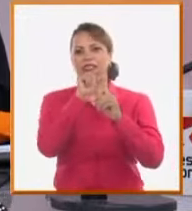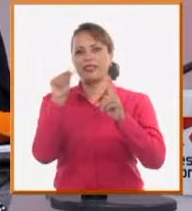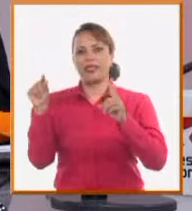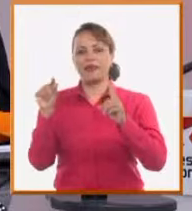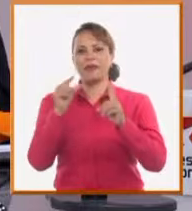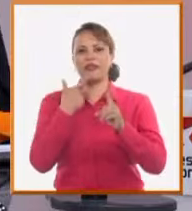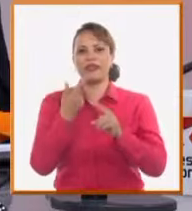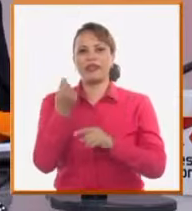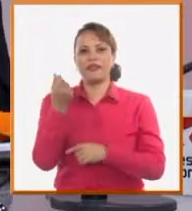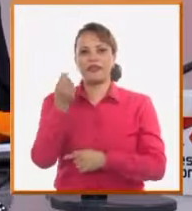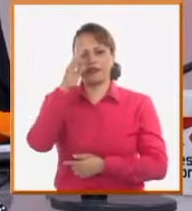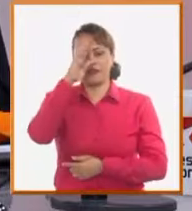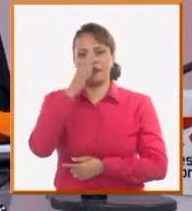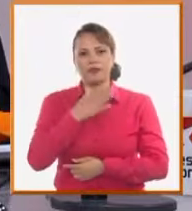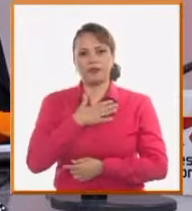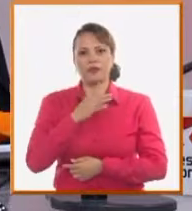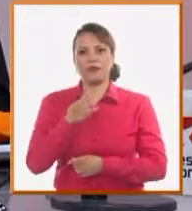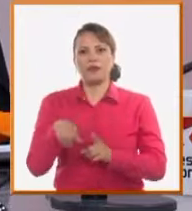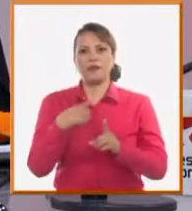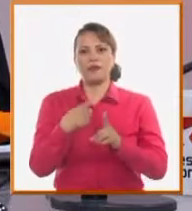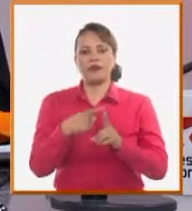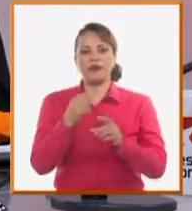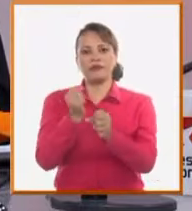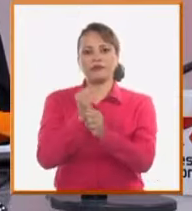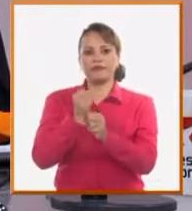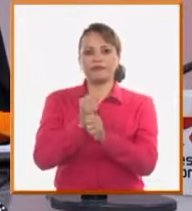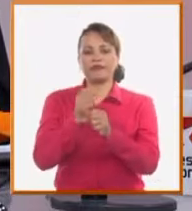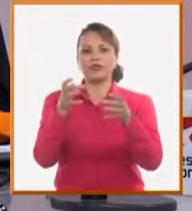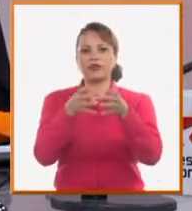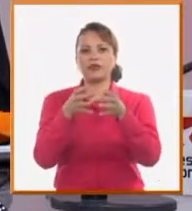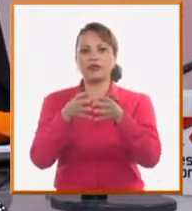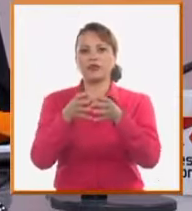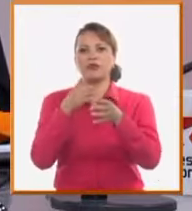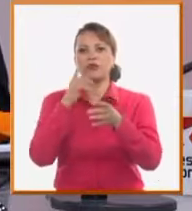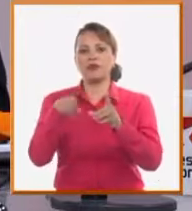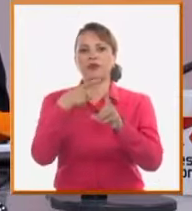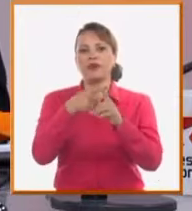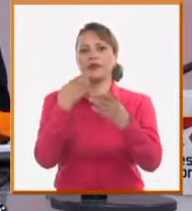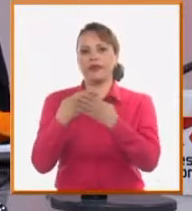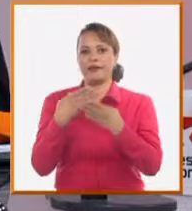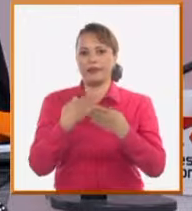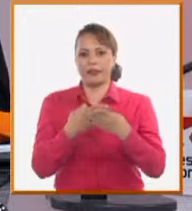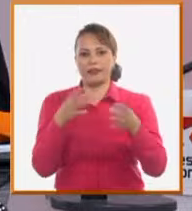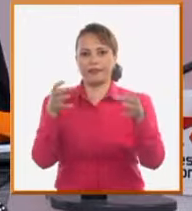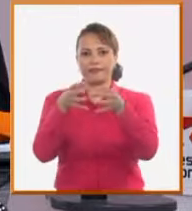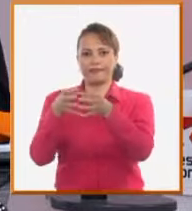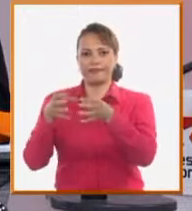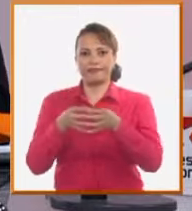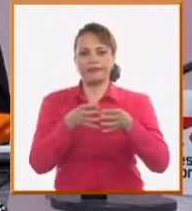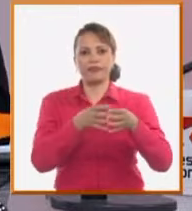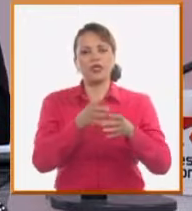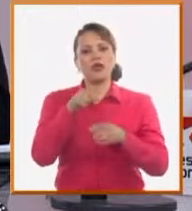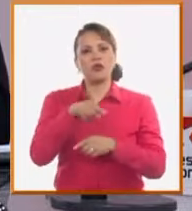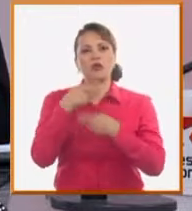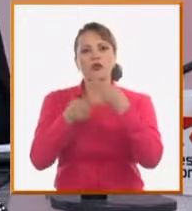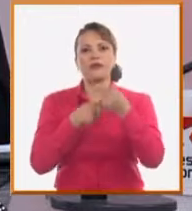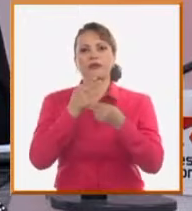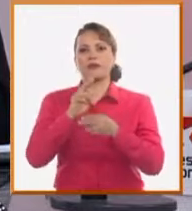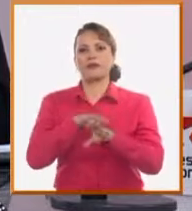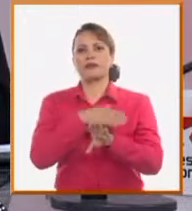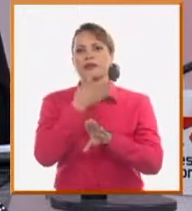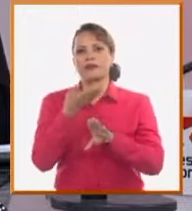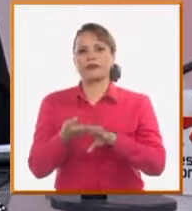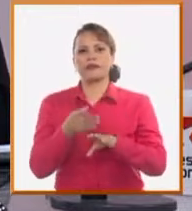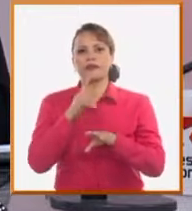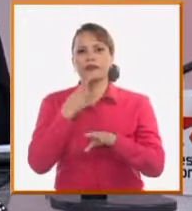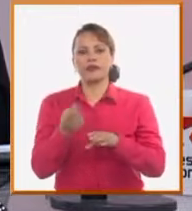Cuba y el papel que tiene el Grupo Caudal y sus empresas en este sector. Y lo hacemos después